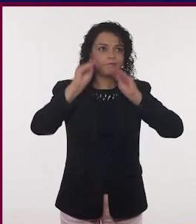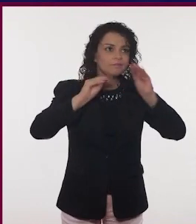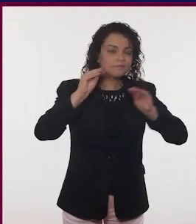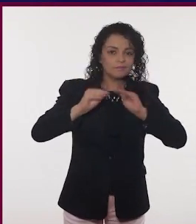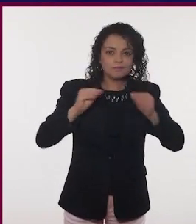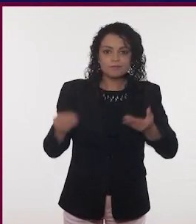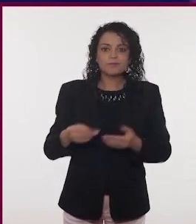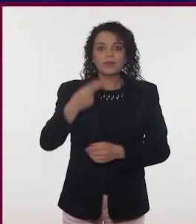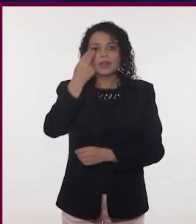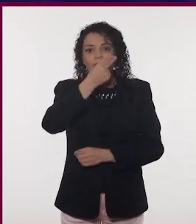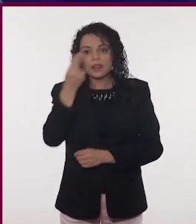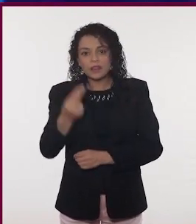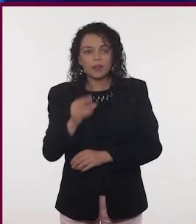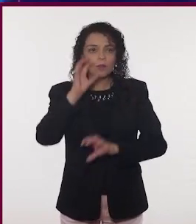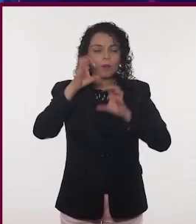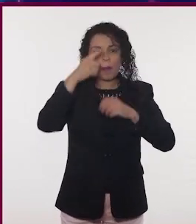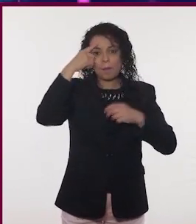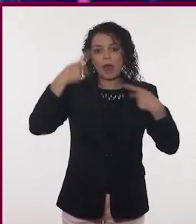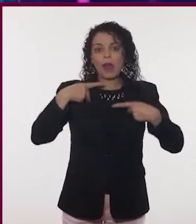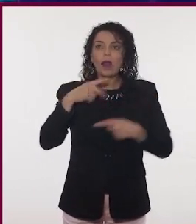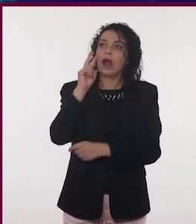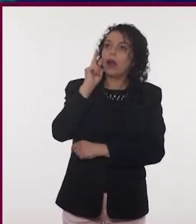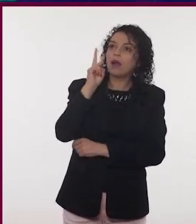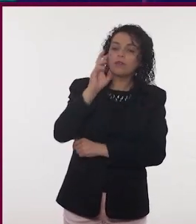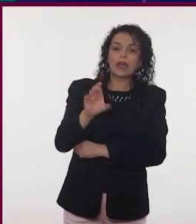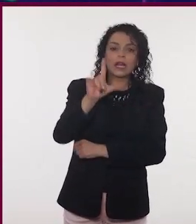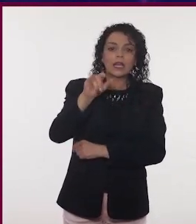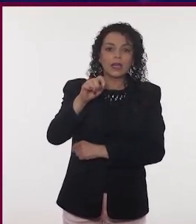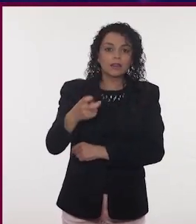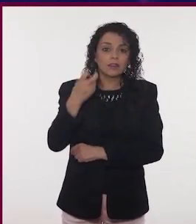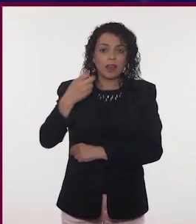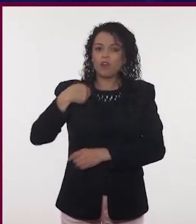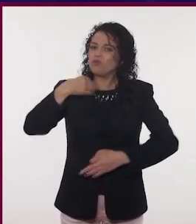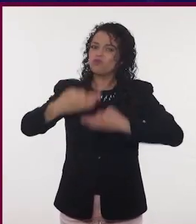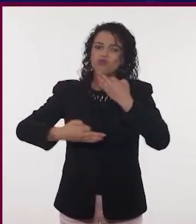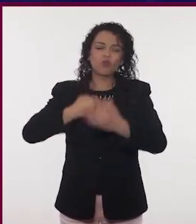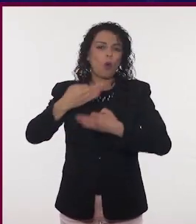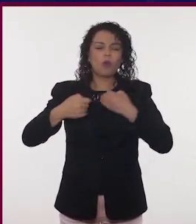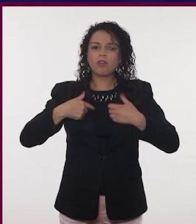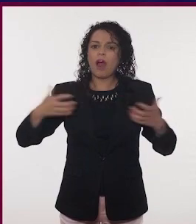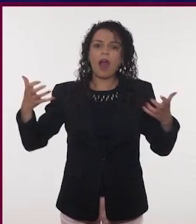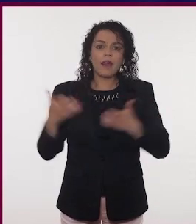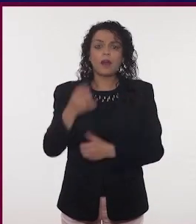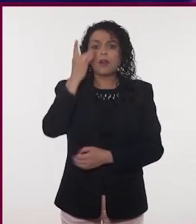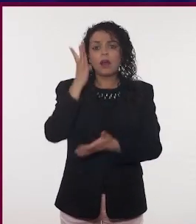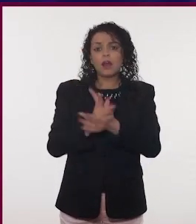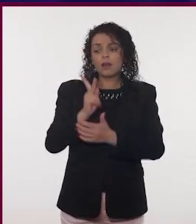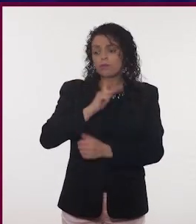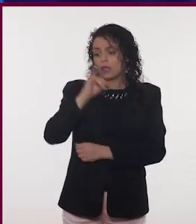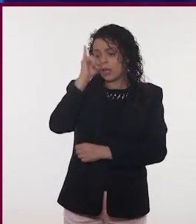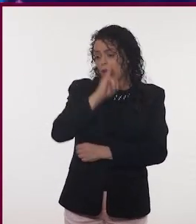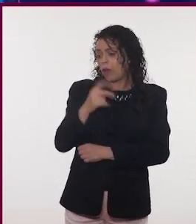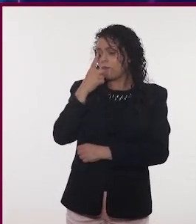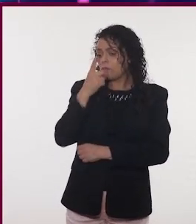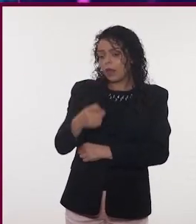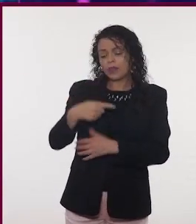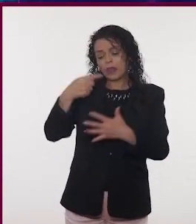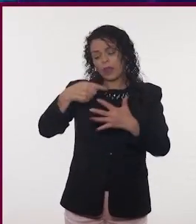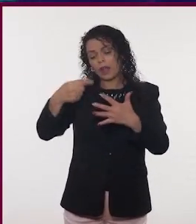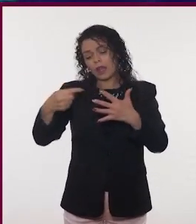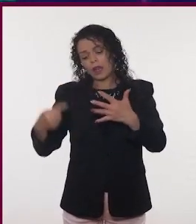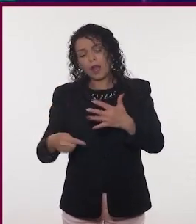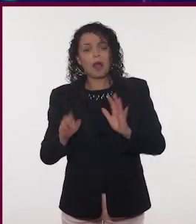los gráficos para los clientes y todo eso. Entonces prácticamente yo hacía todo. Mi jefe nada más me decía, se actualiza esto, esto, esto y